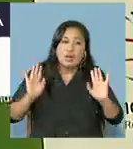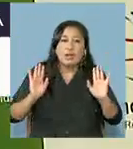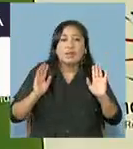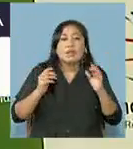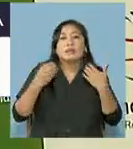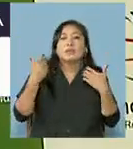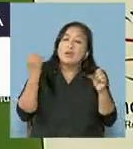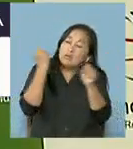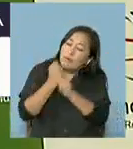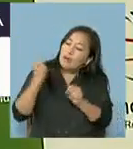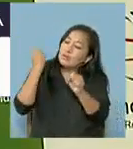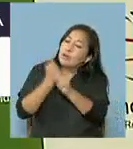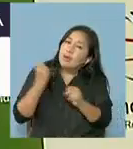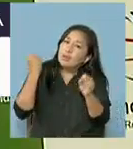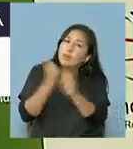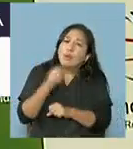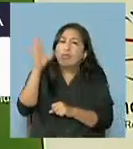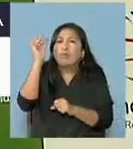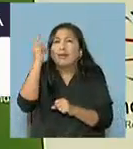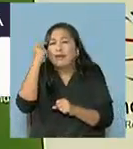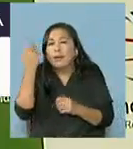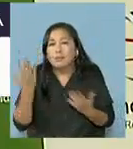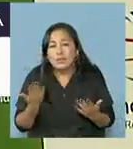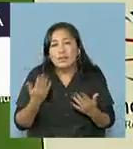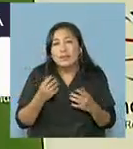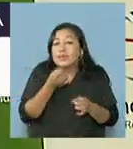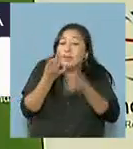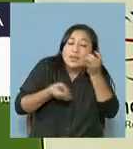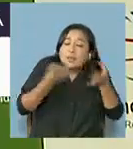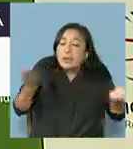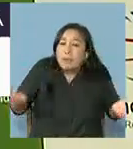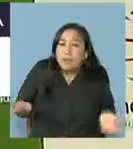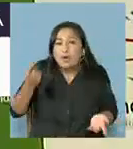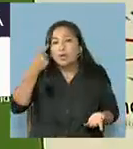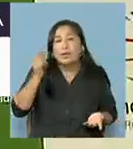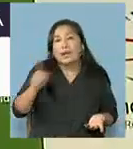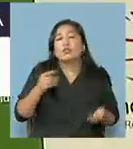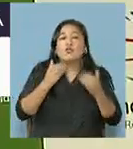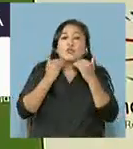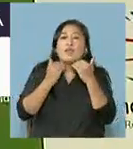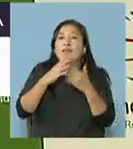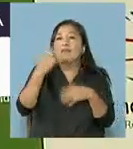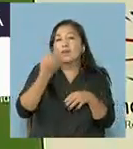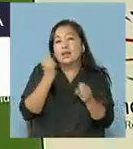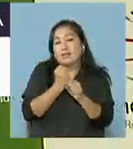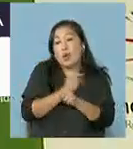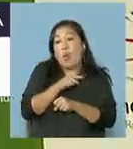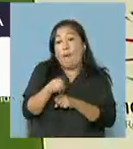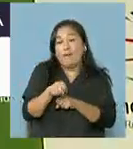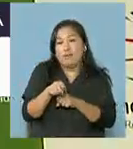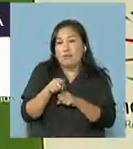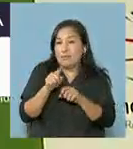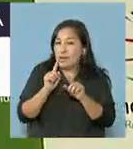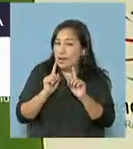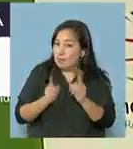de tanto trabajo y tanto dolor de cabeza que nos trajo, y tantas críticas, pero porque no se sabía el verdadero trabajo que se hizo. Es